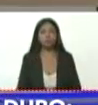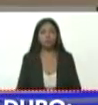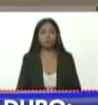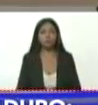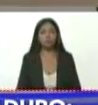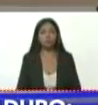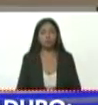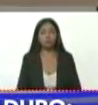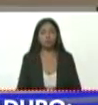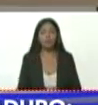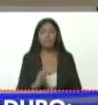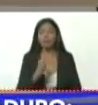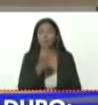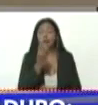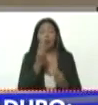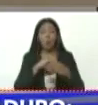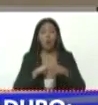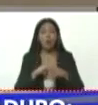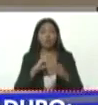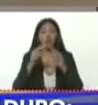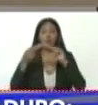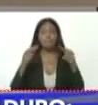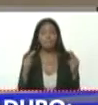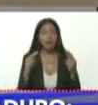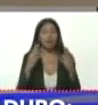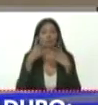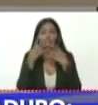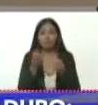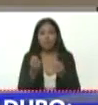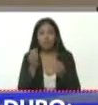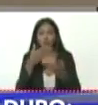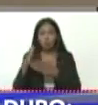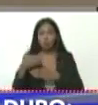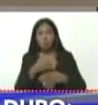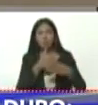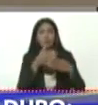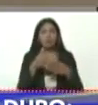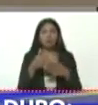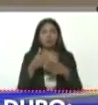de paz, entendimiento y convivencia entre